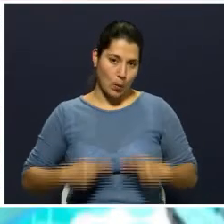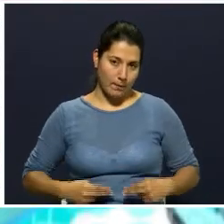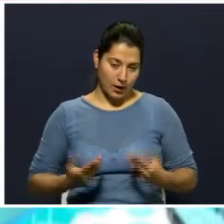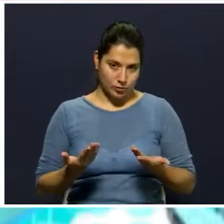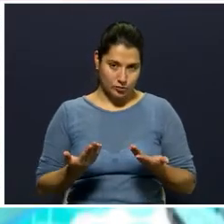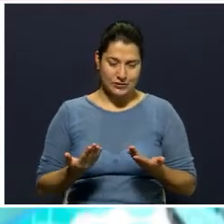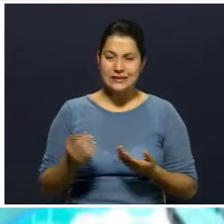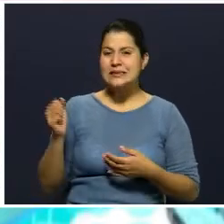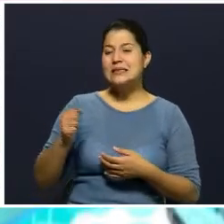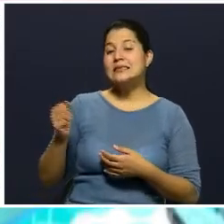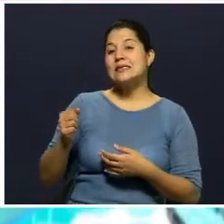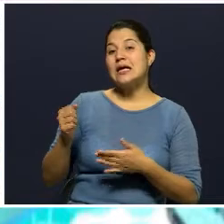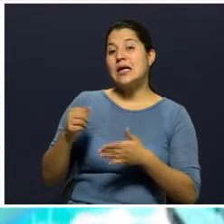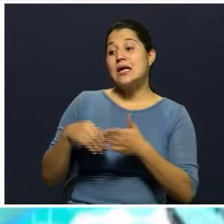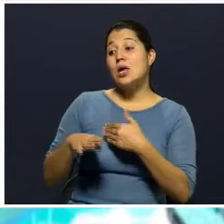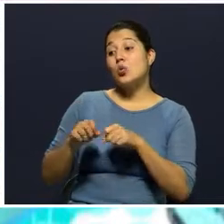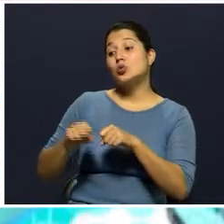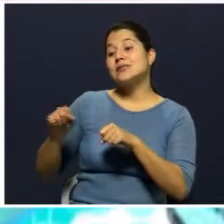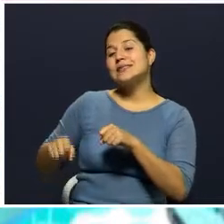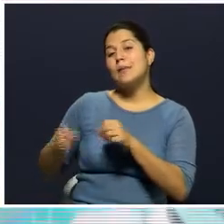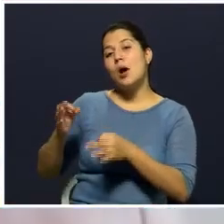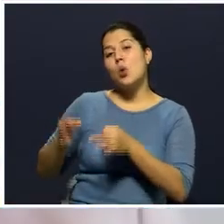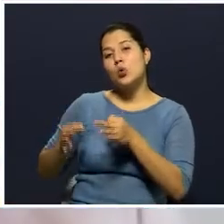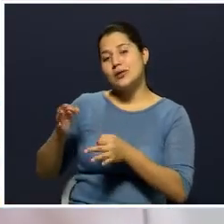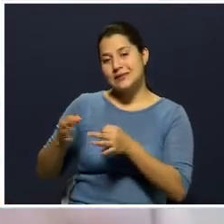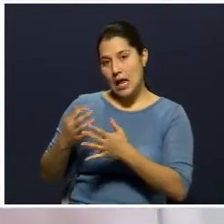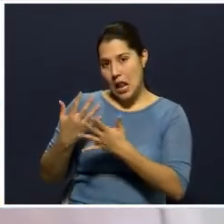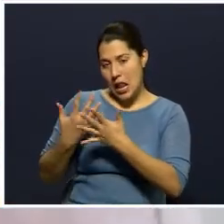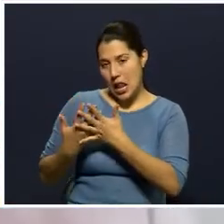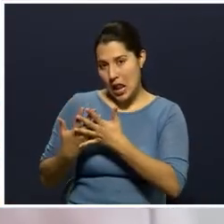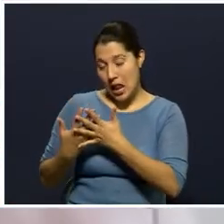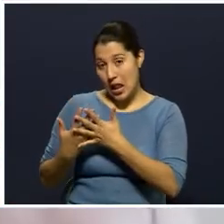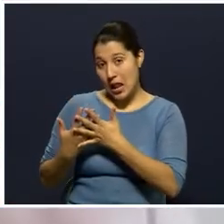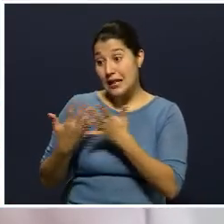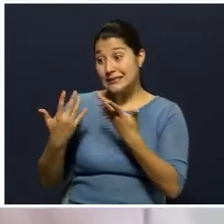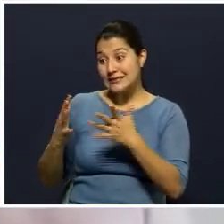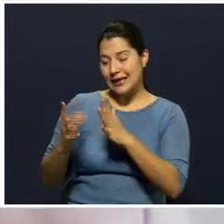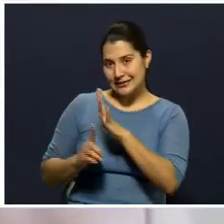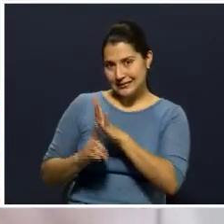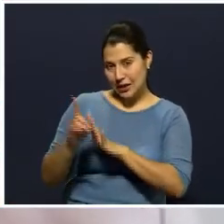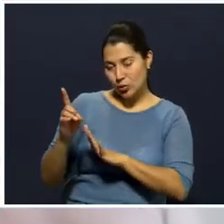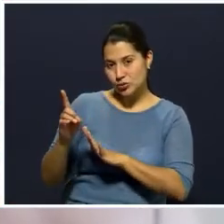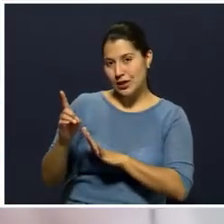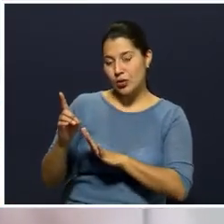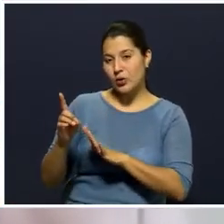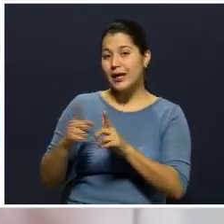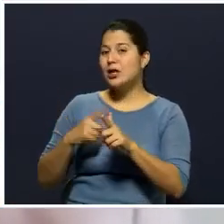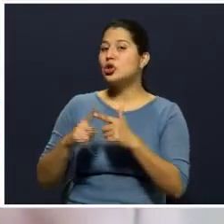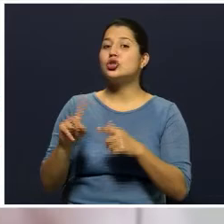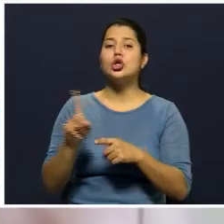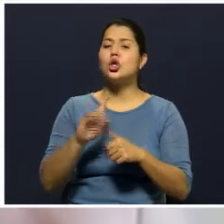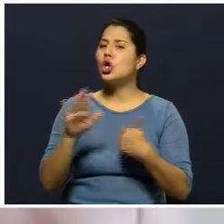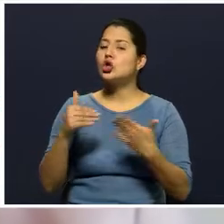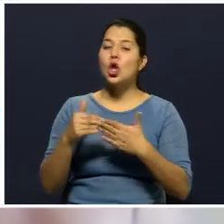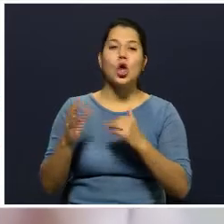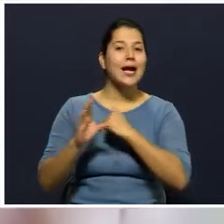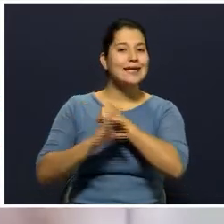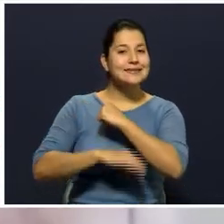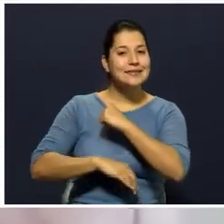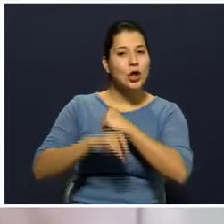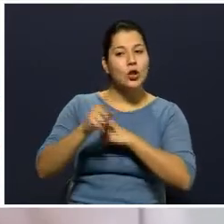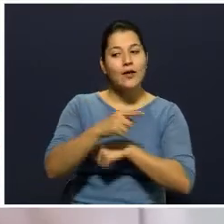en un sistema judicial y penitenciario maduro, no todas las penas tienen que ser